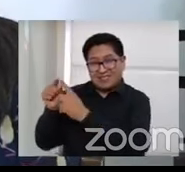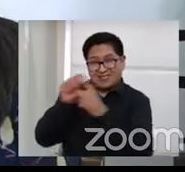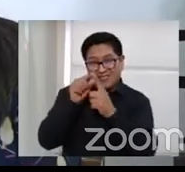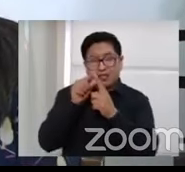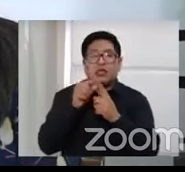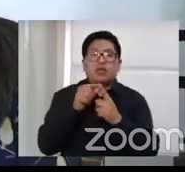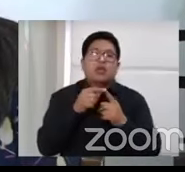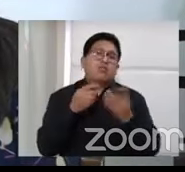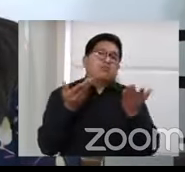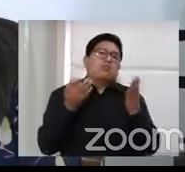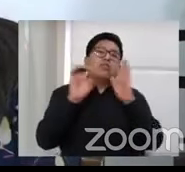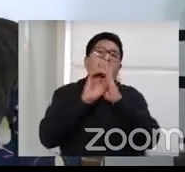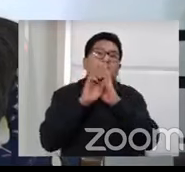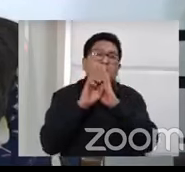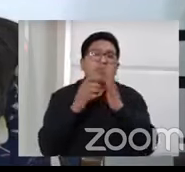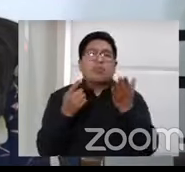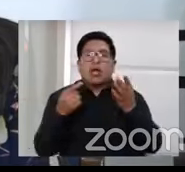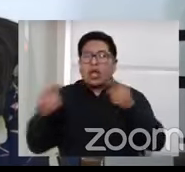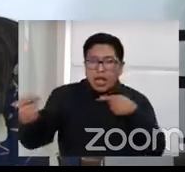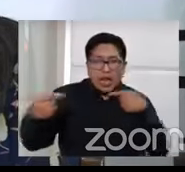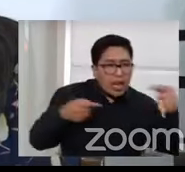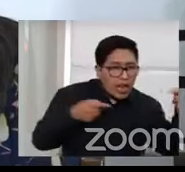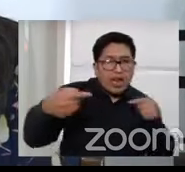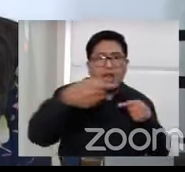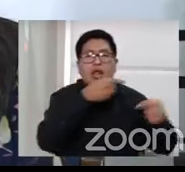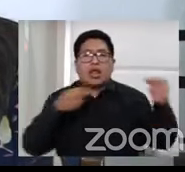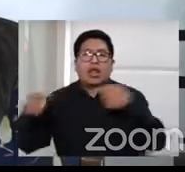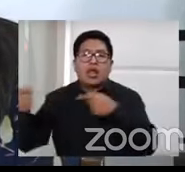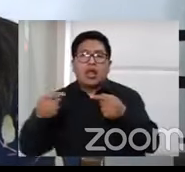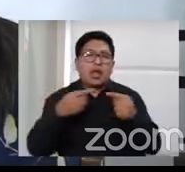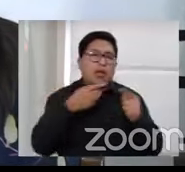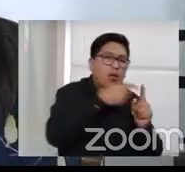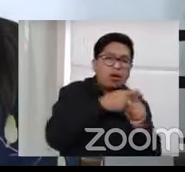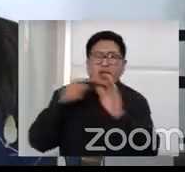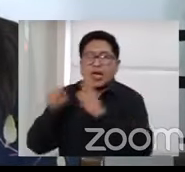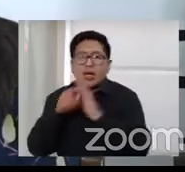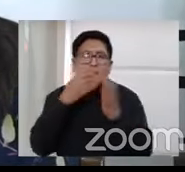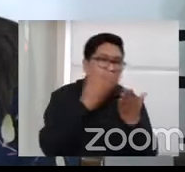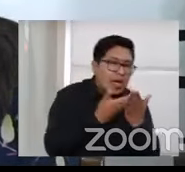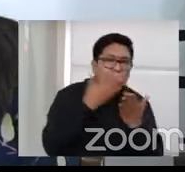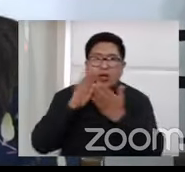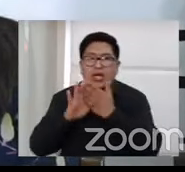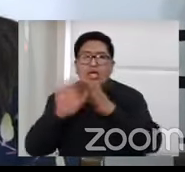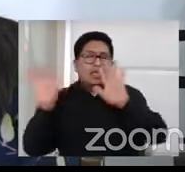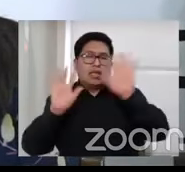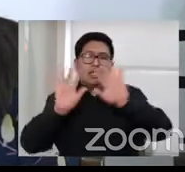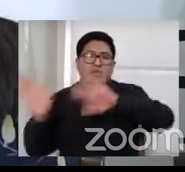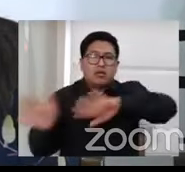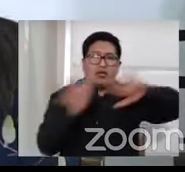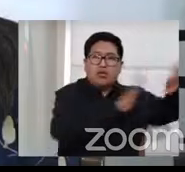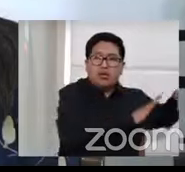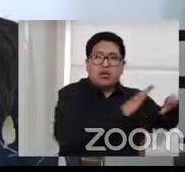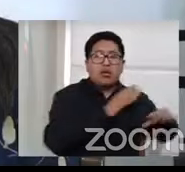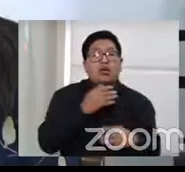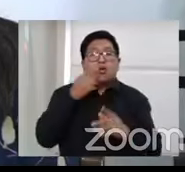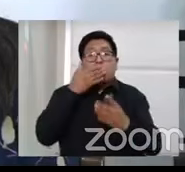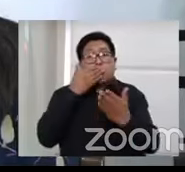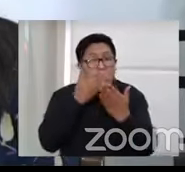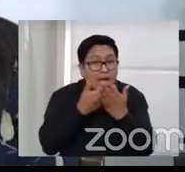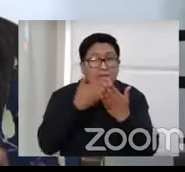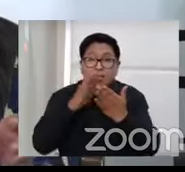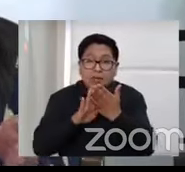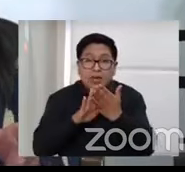dialéctica o en antagonismos de si es bueno o es malo el trabajo infantil porque más allá de que sea bueno o sea